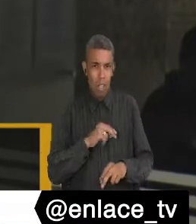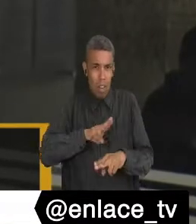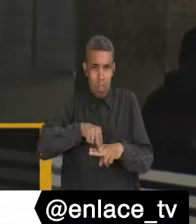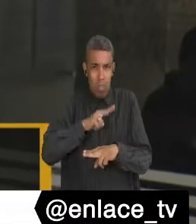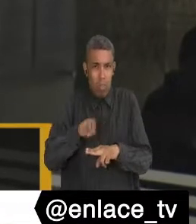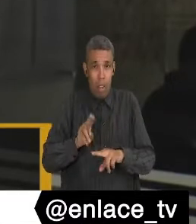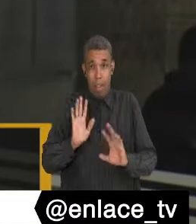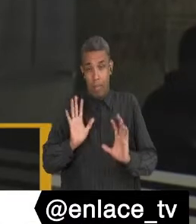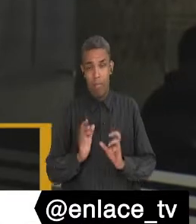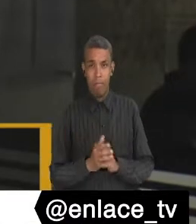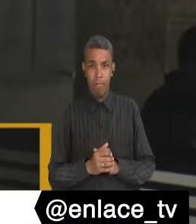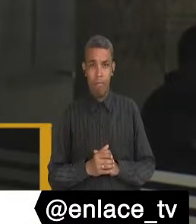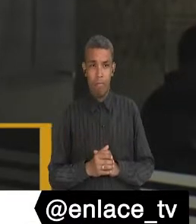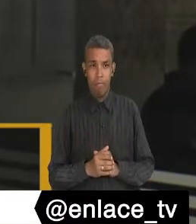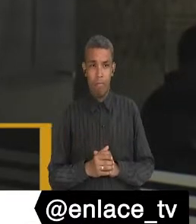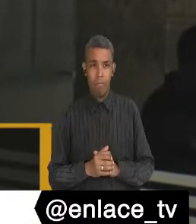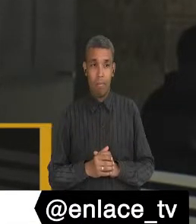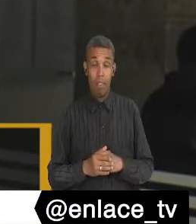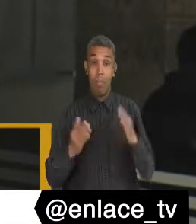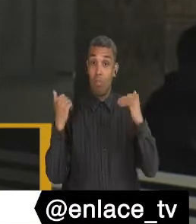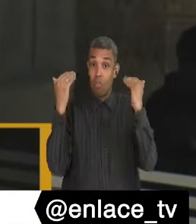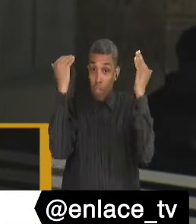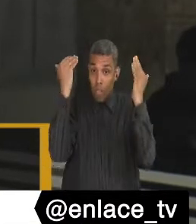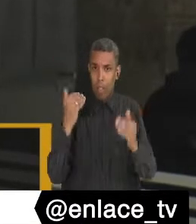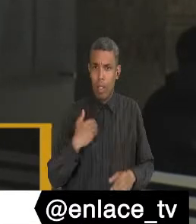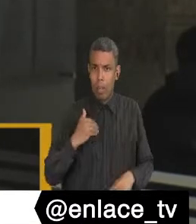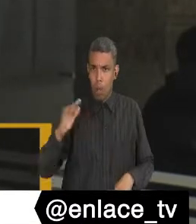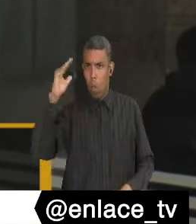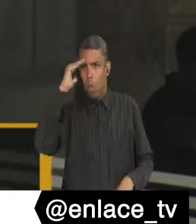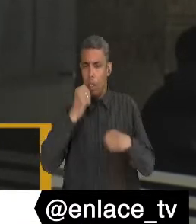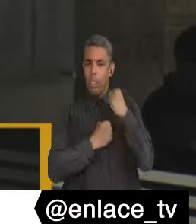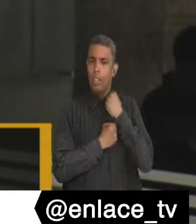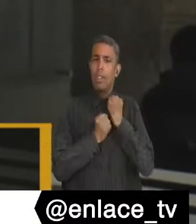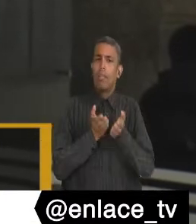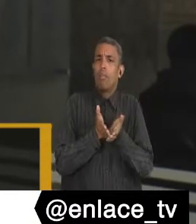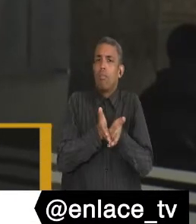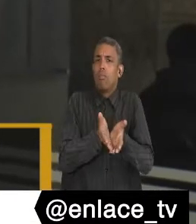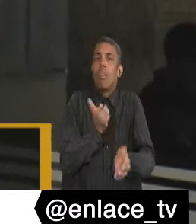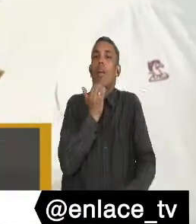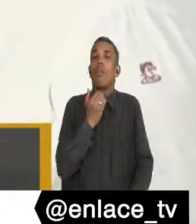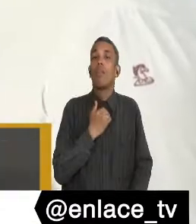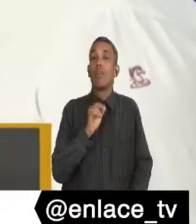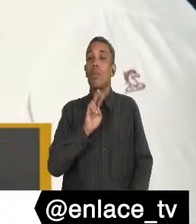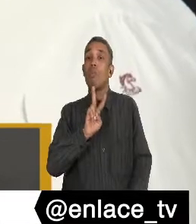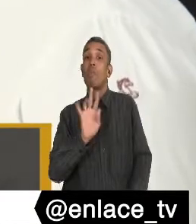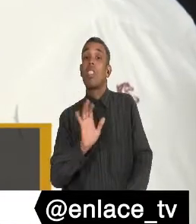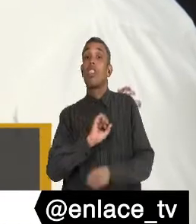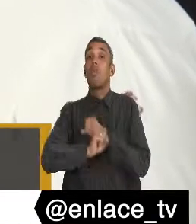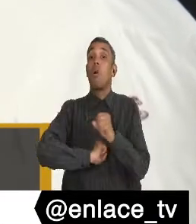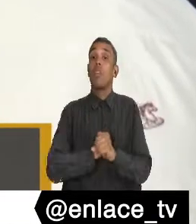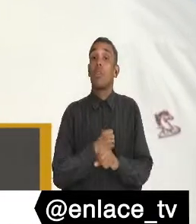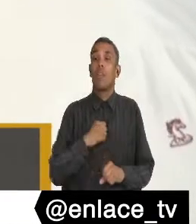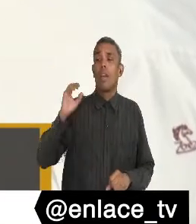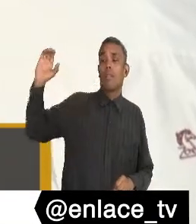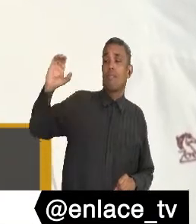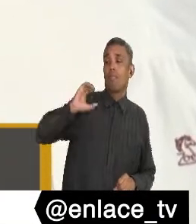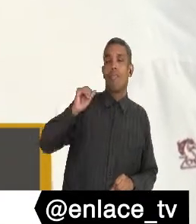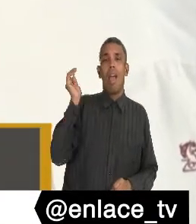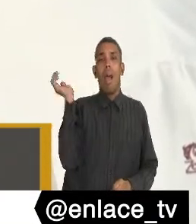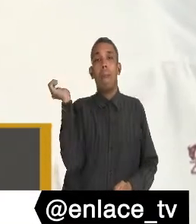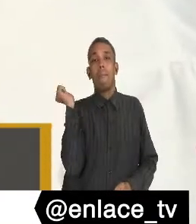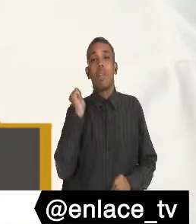una cantidad de beneficios que le da la institución hoy día, como es pensionarse a los 25 años. En Barranca Bermeja, la sede administrativa de la